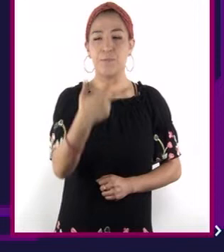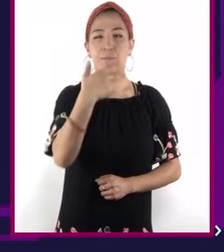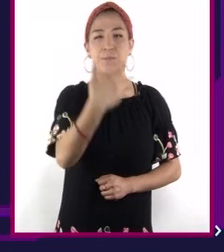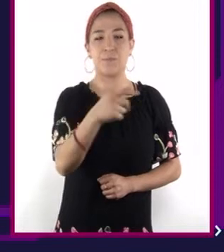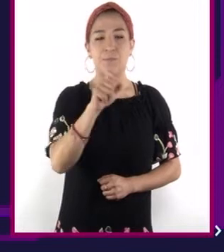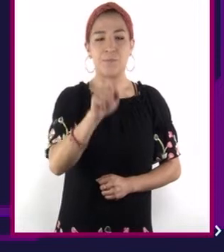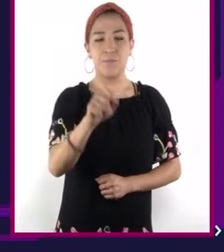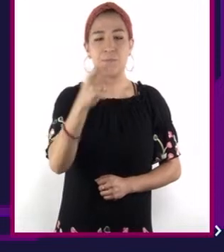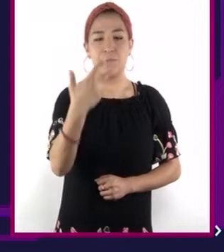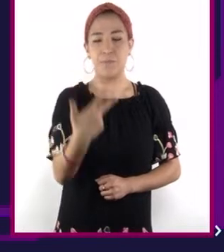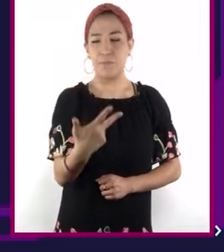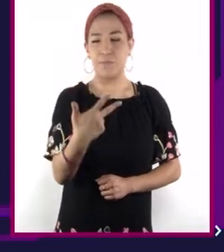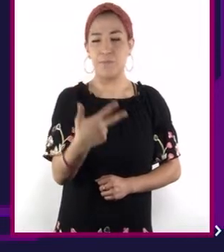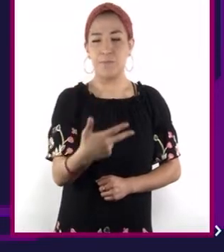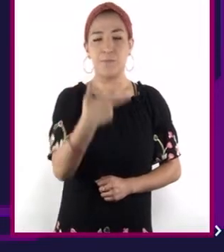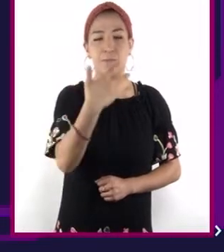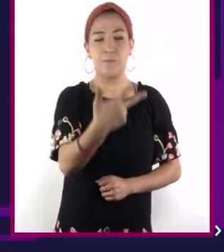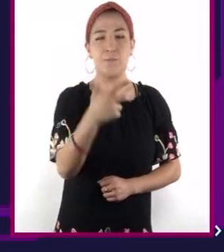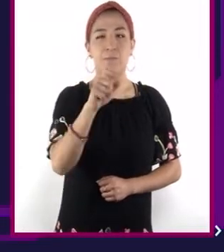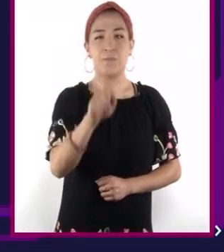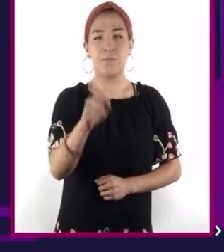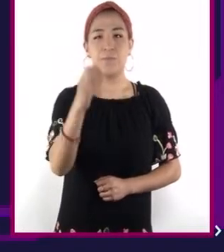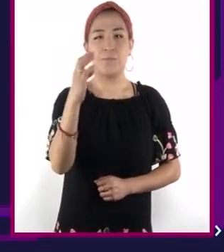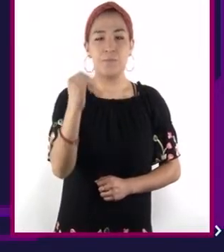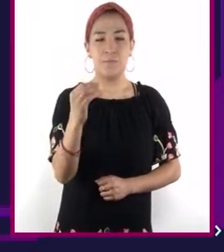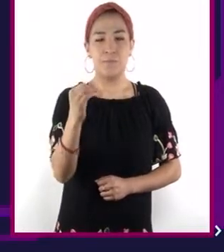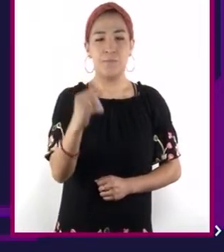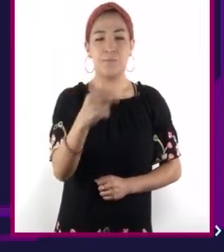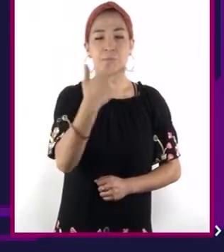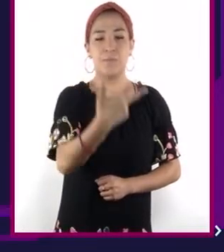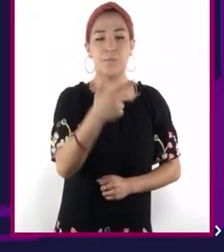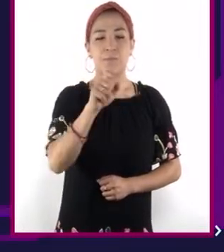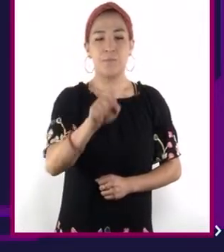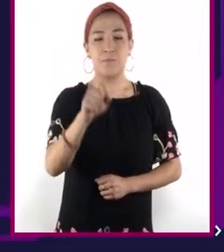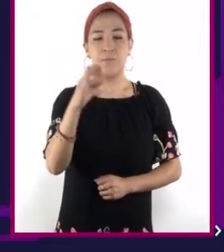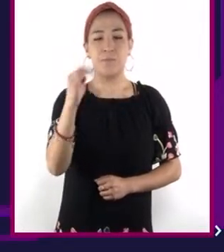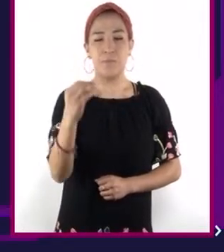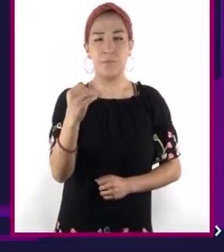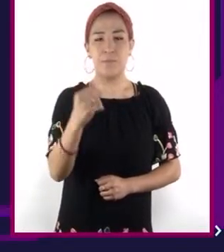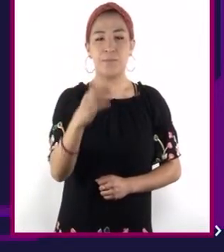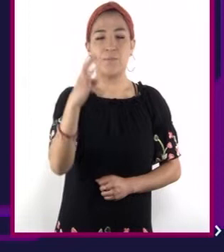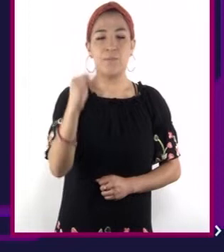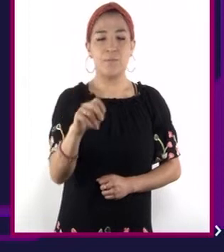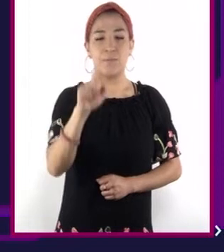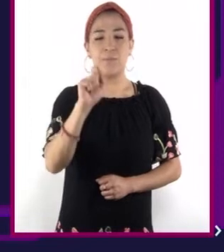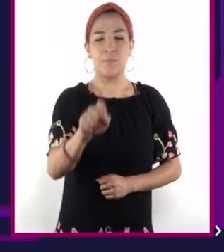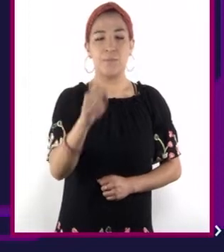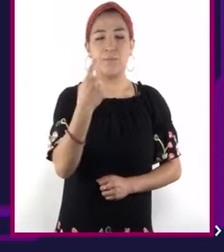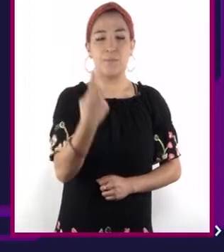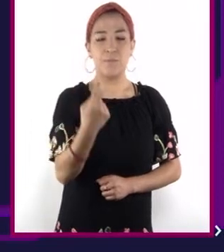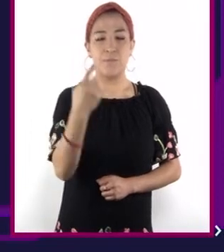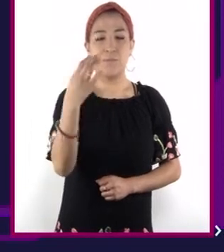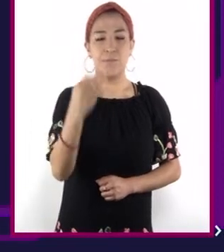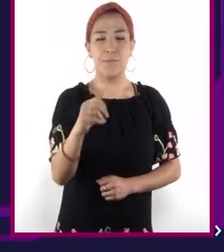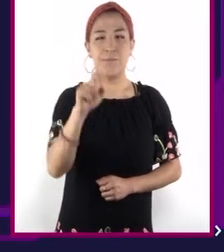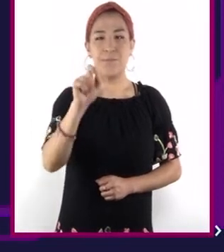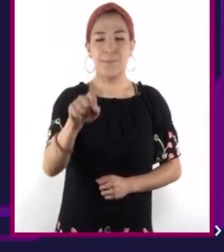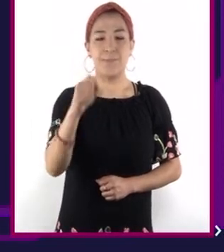8.8, 8.8, 8.9, 8.9,